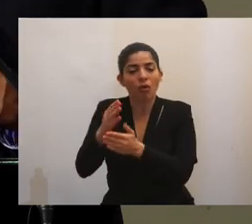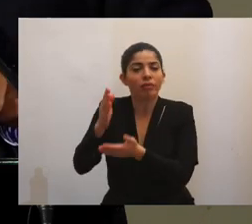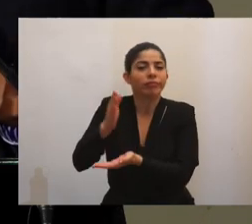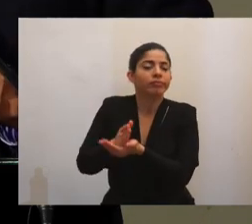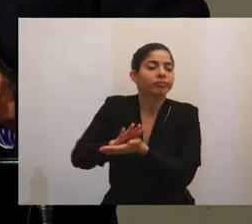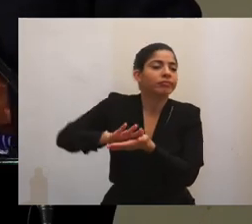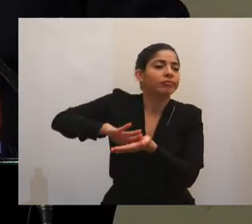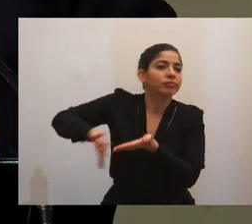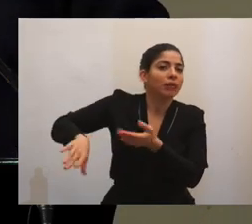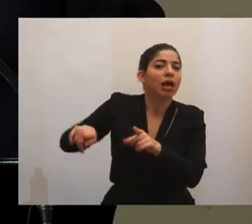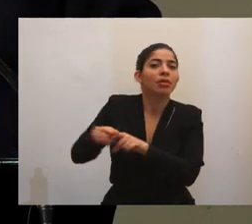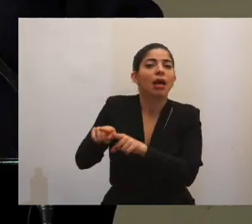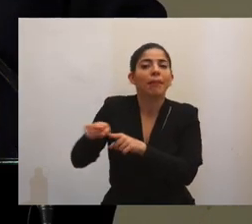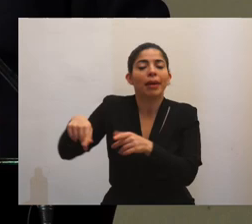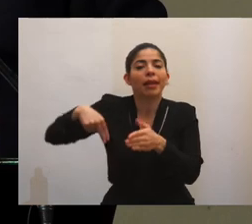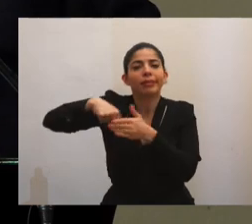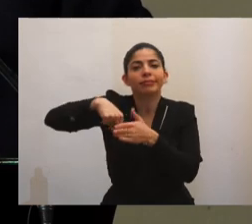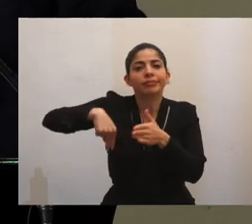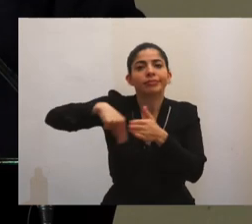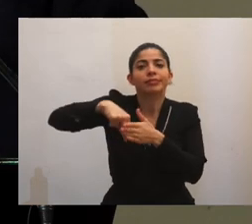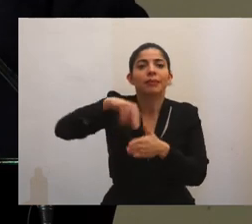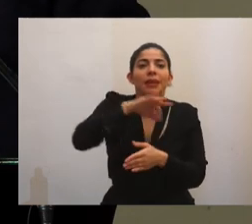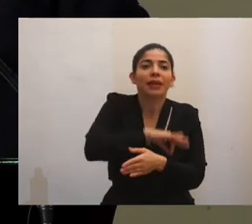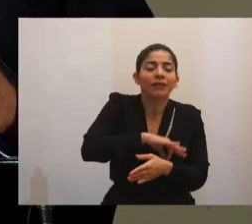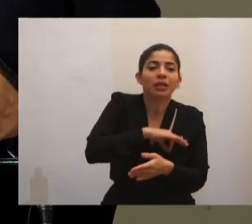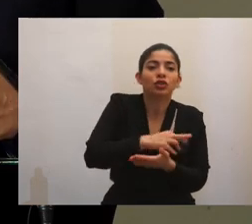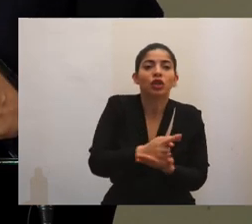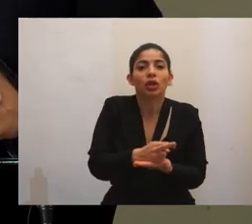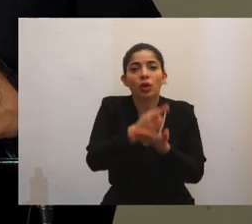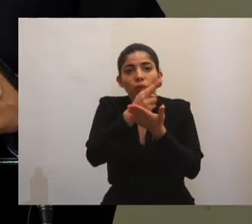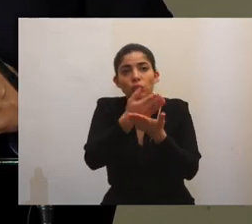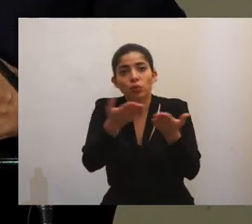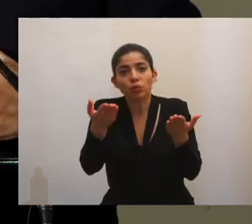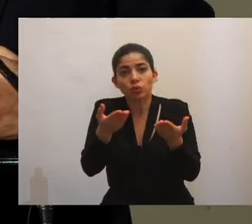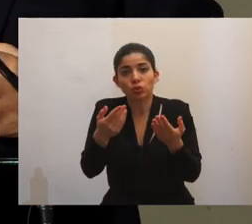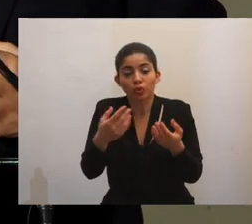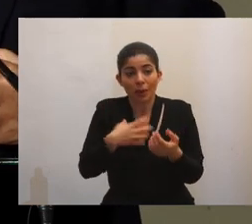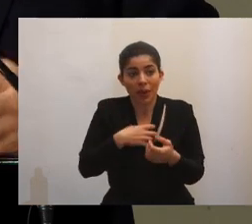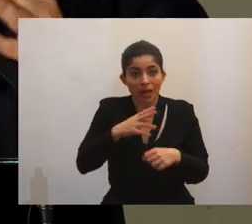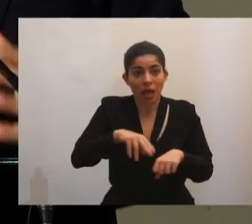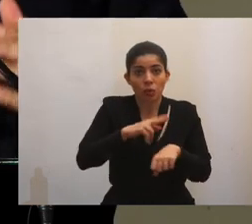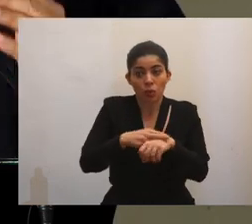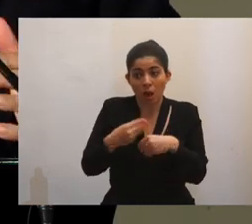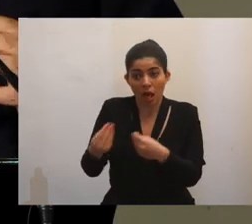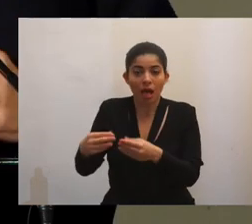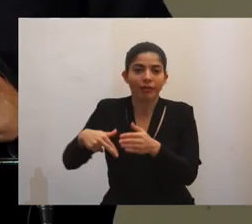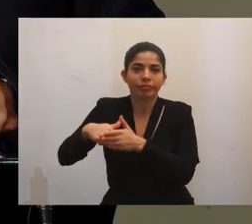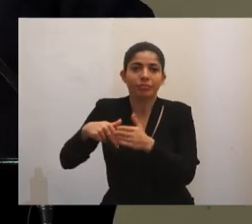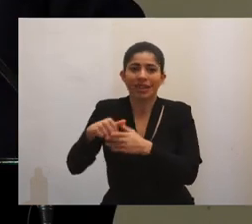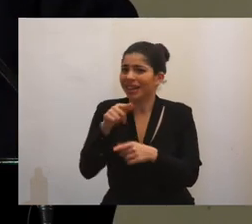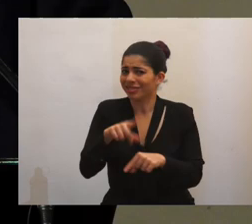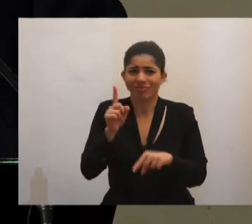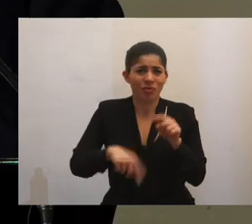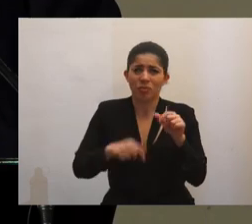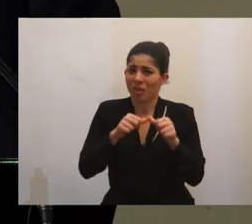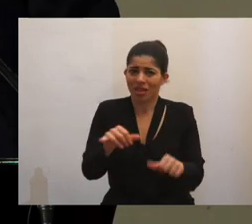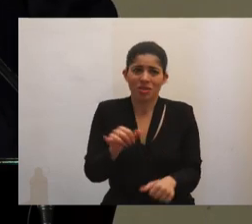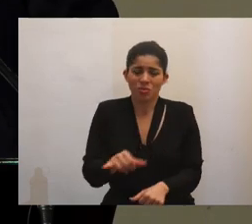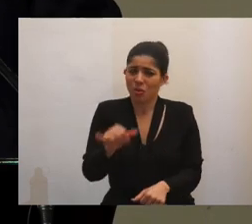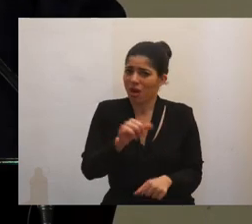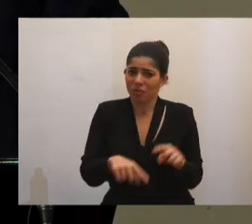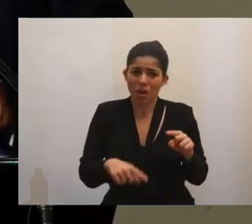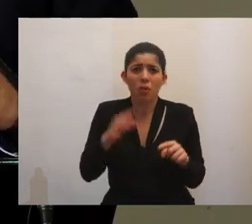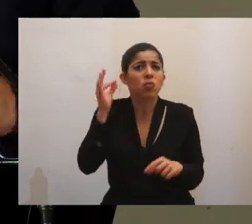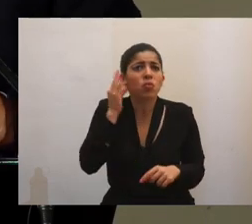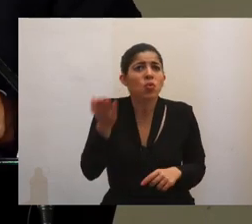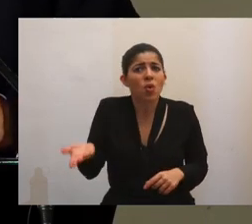acceso a los beneficios y los recursos que se derivan de nuestro patrimonio natural. Esto no puede seguir así. Las